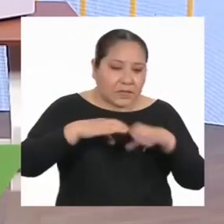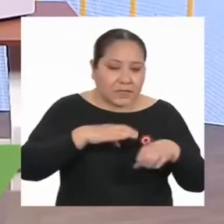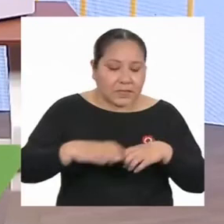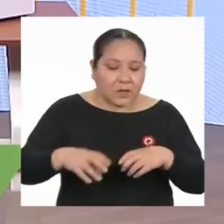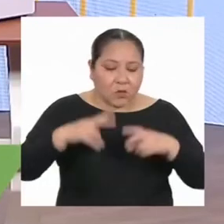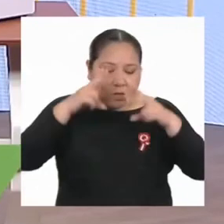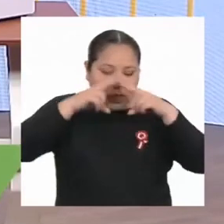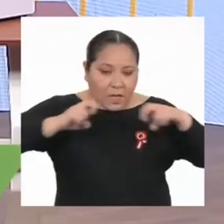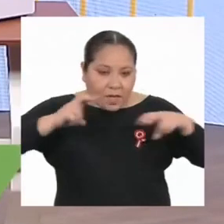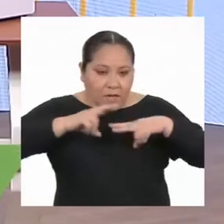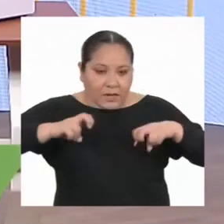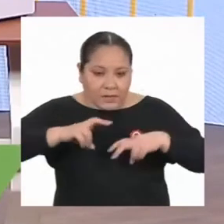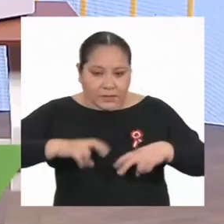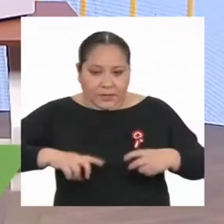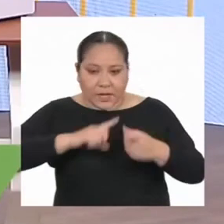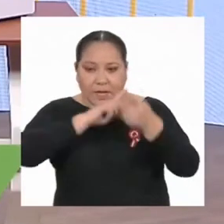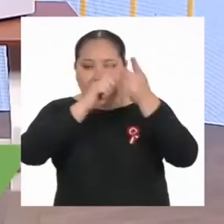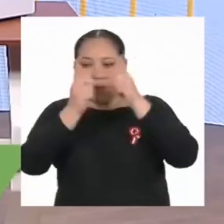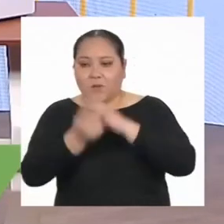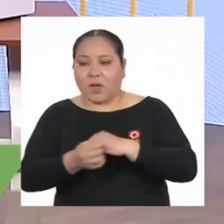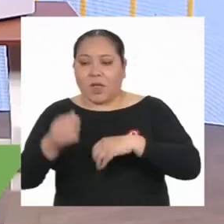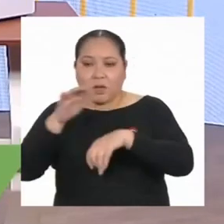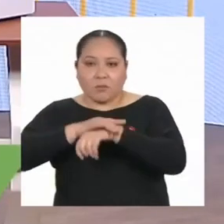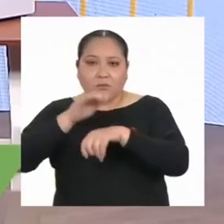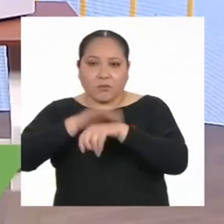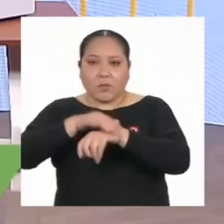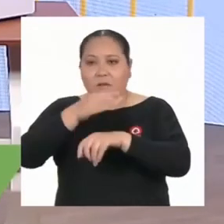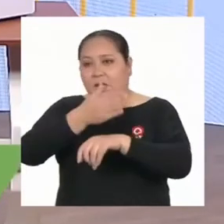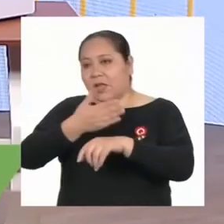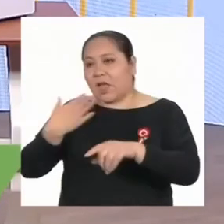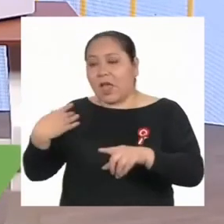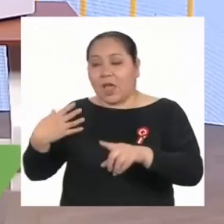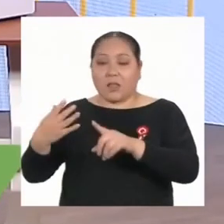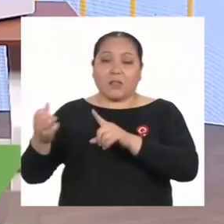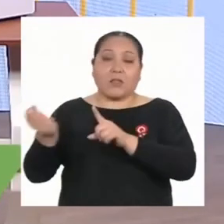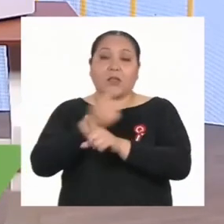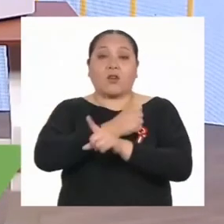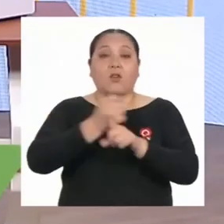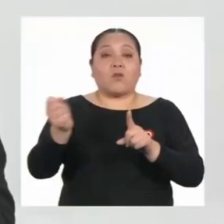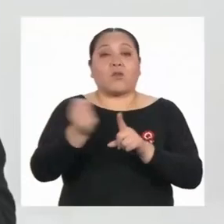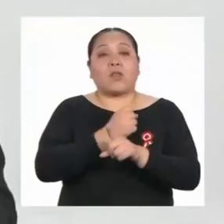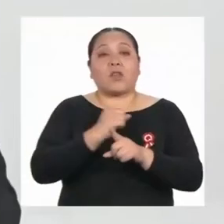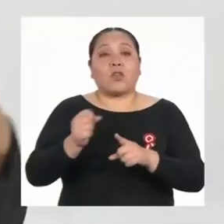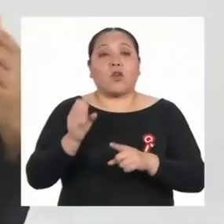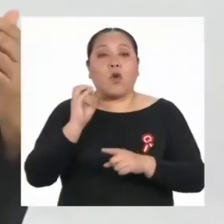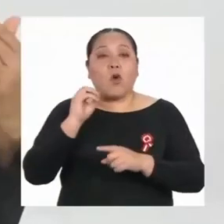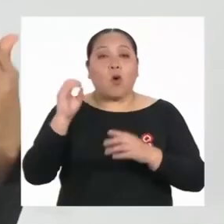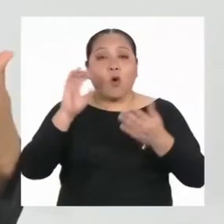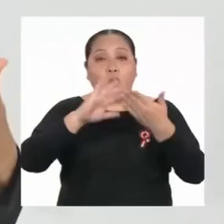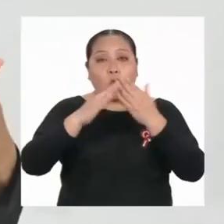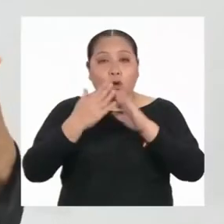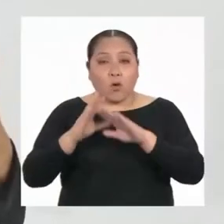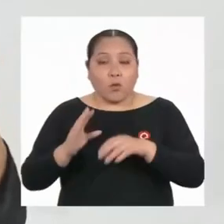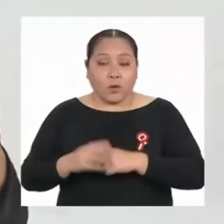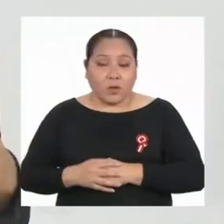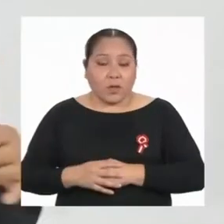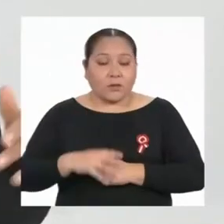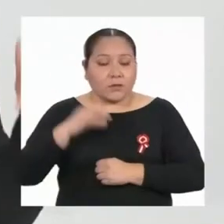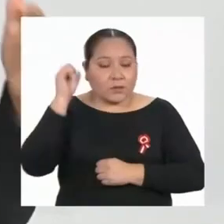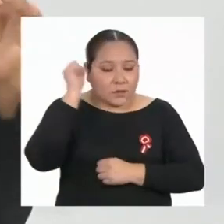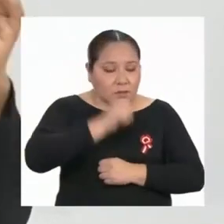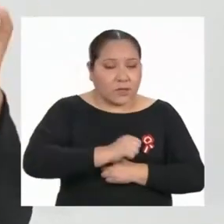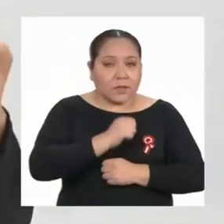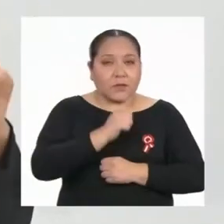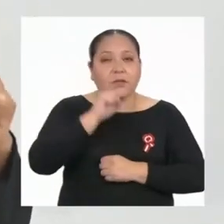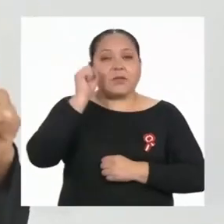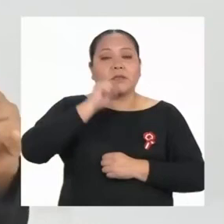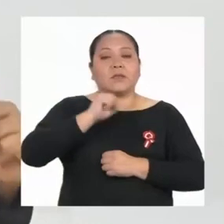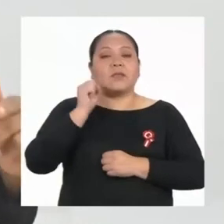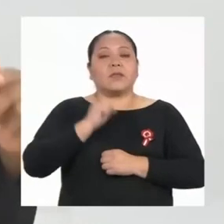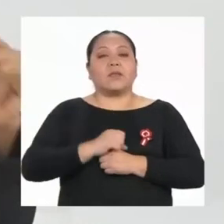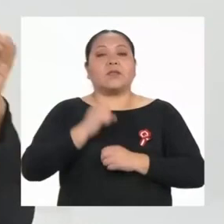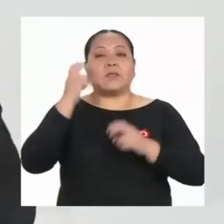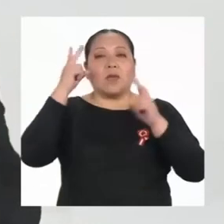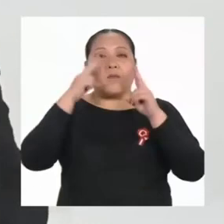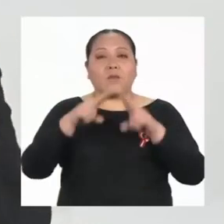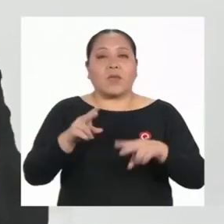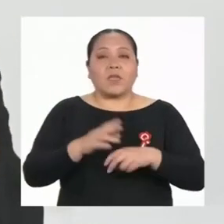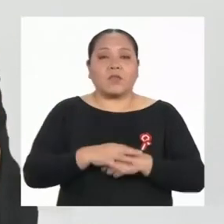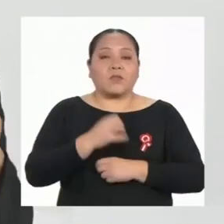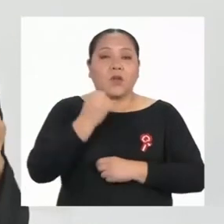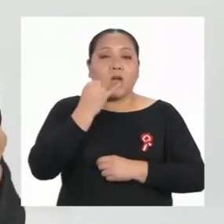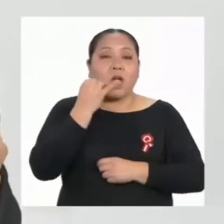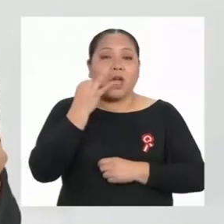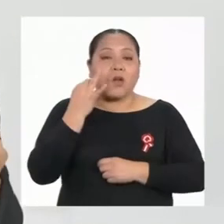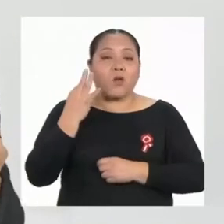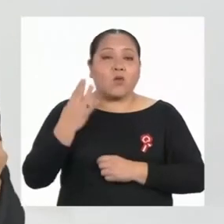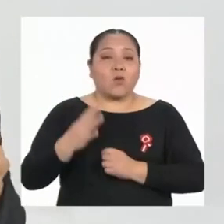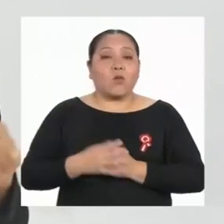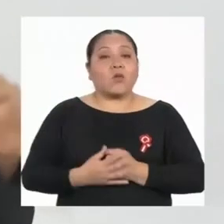para cambiar y prevenir cualquier acto de violencia en mi barrio o comunidad? Por supuesto, sí se han detectado